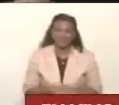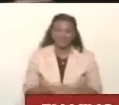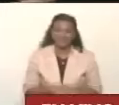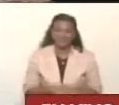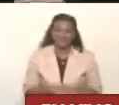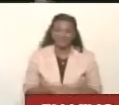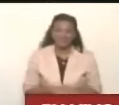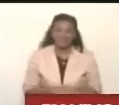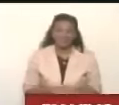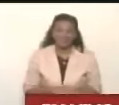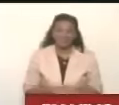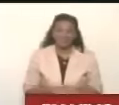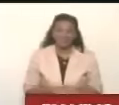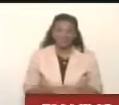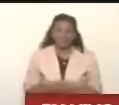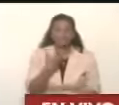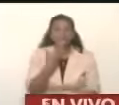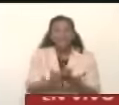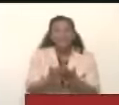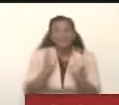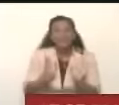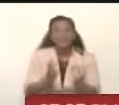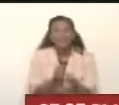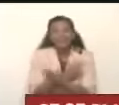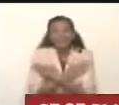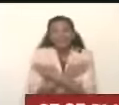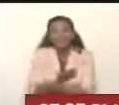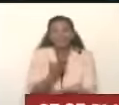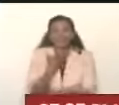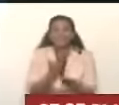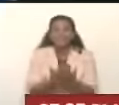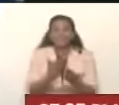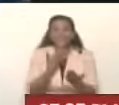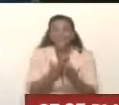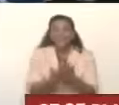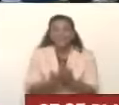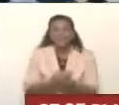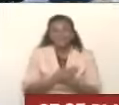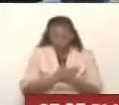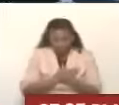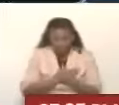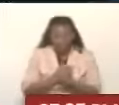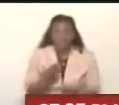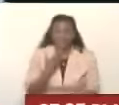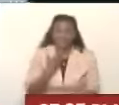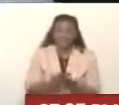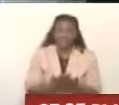Excelente, gracias. Muchas gracias, muchas gracias. Gracias. Gracias.